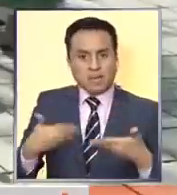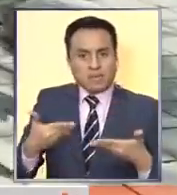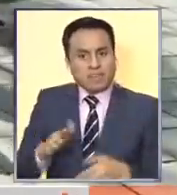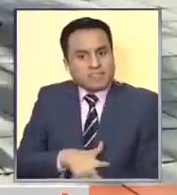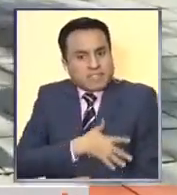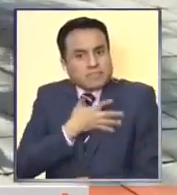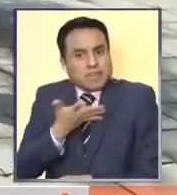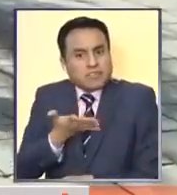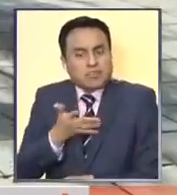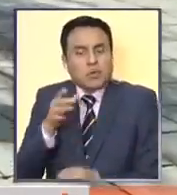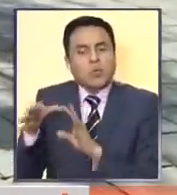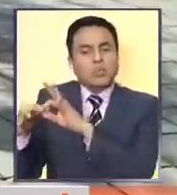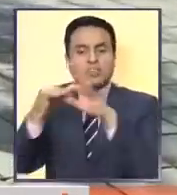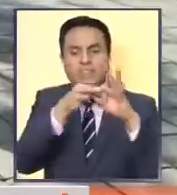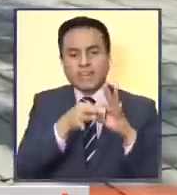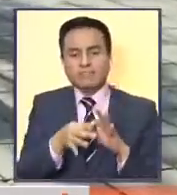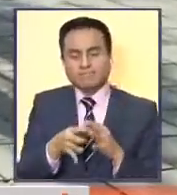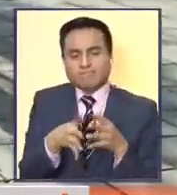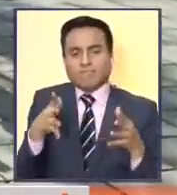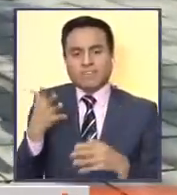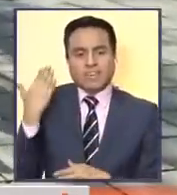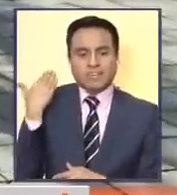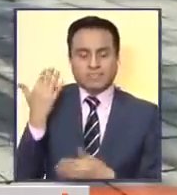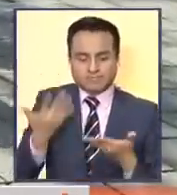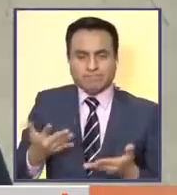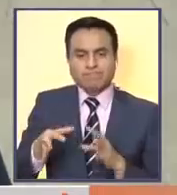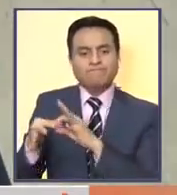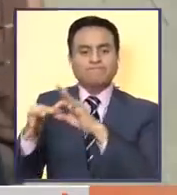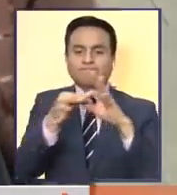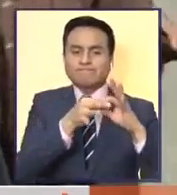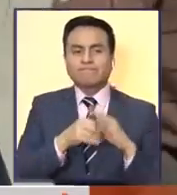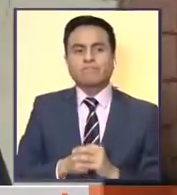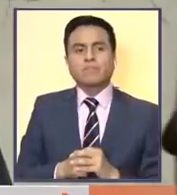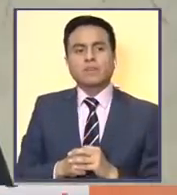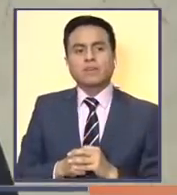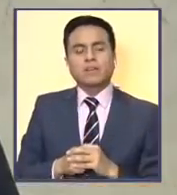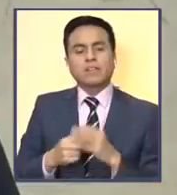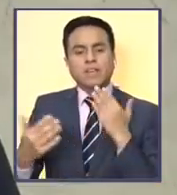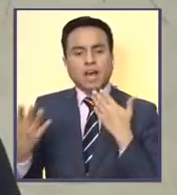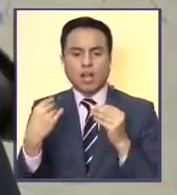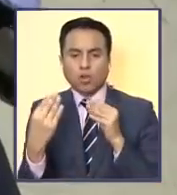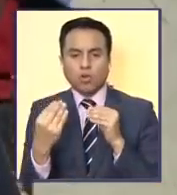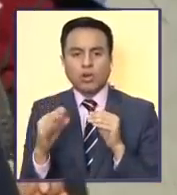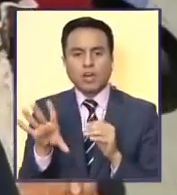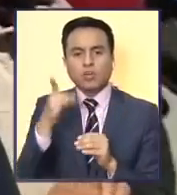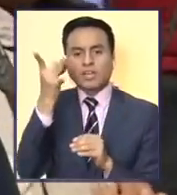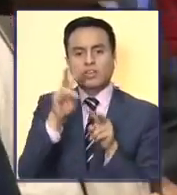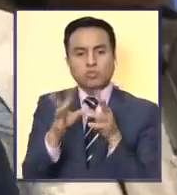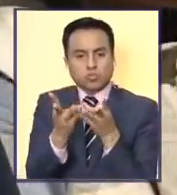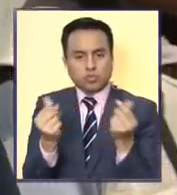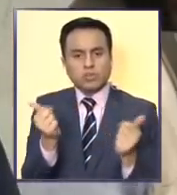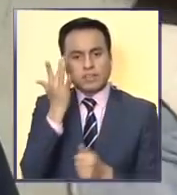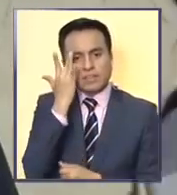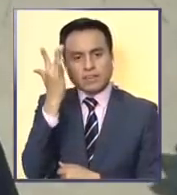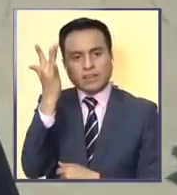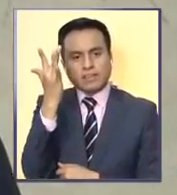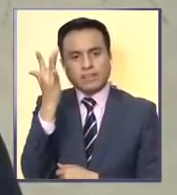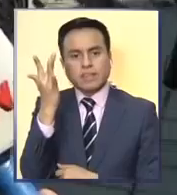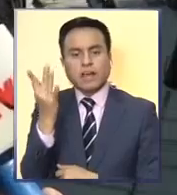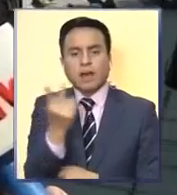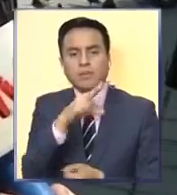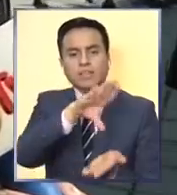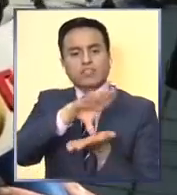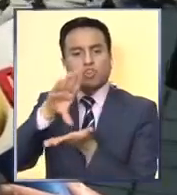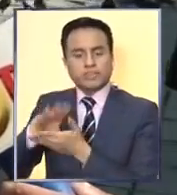sentimiento y la unidad más que nunca. A través del diálogo encontrar una solución inteligente de parte de ambas